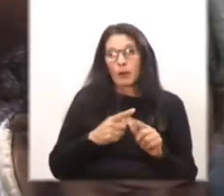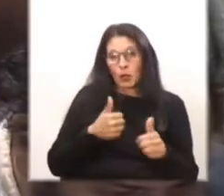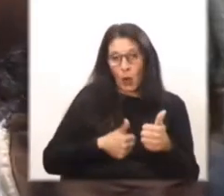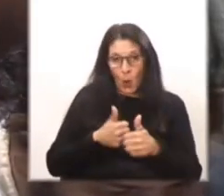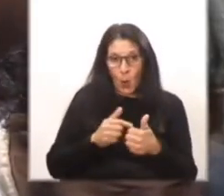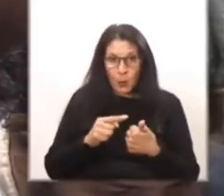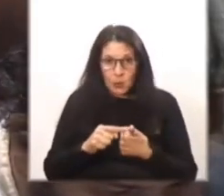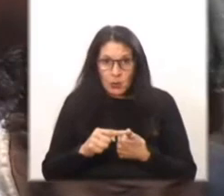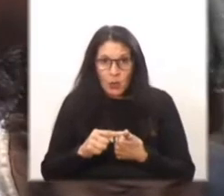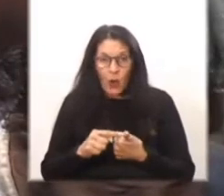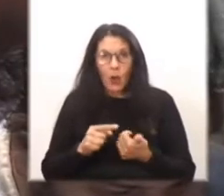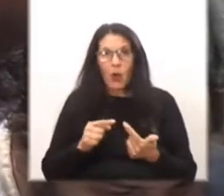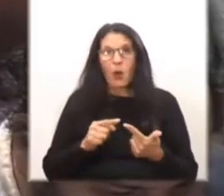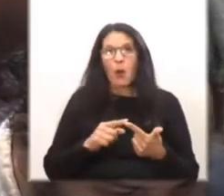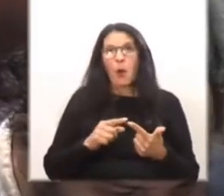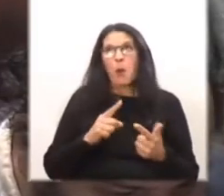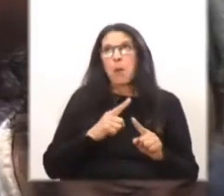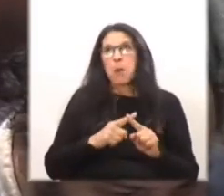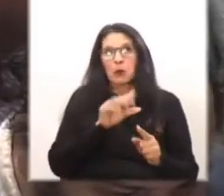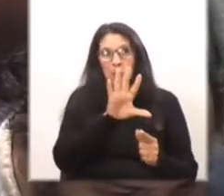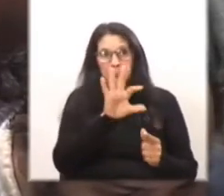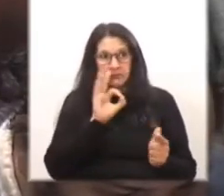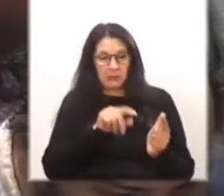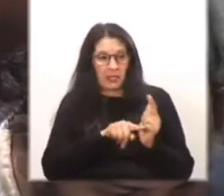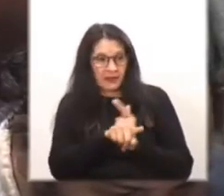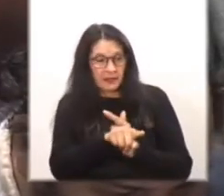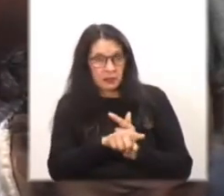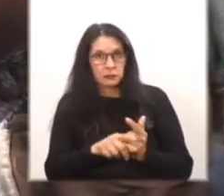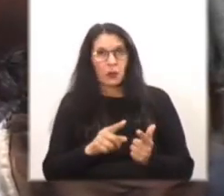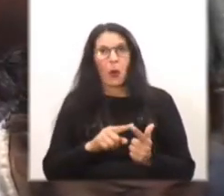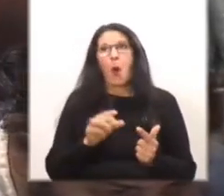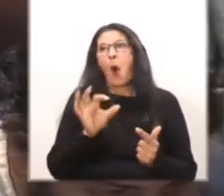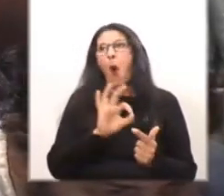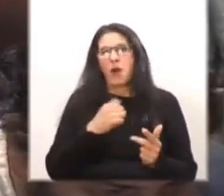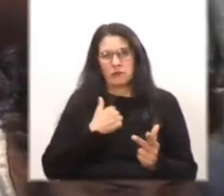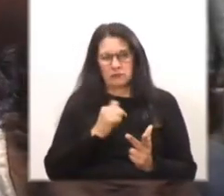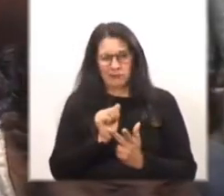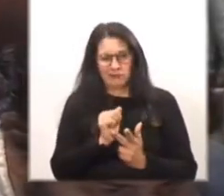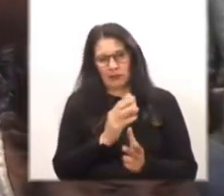concurso, por designación directa o por otro método de selección.